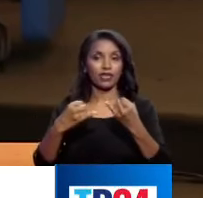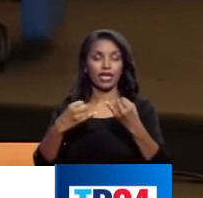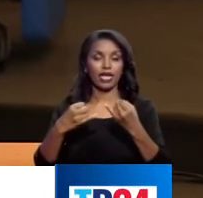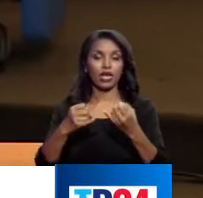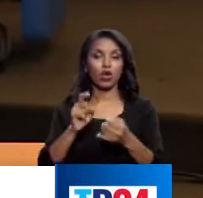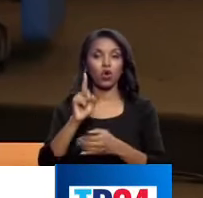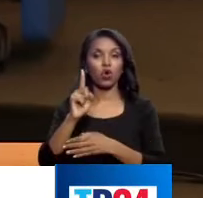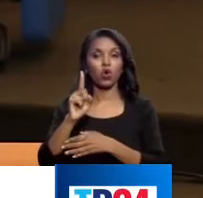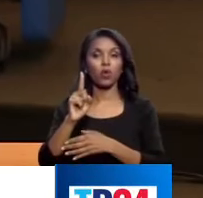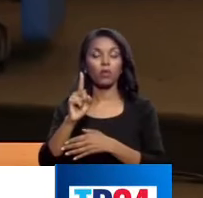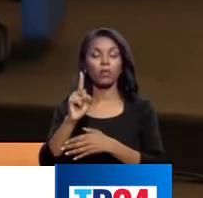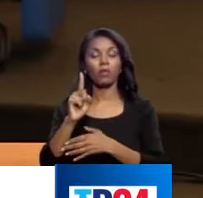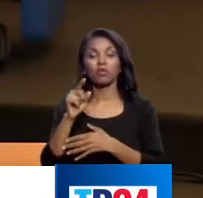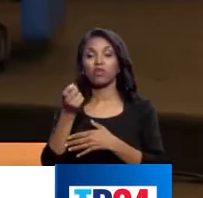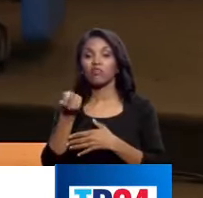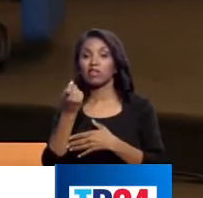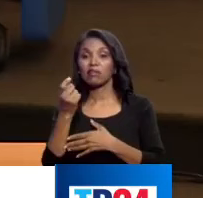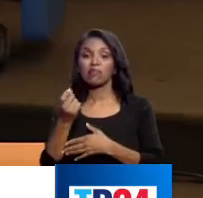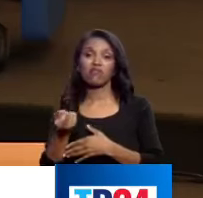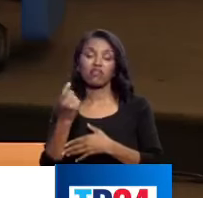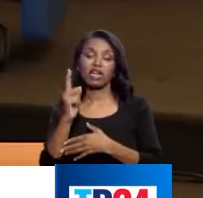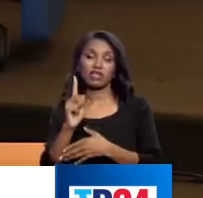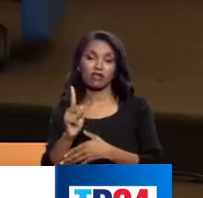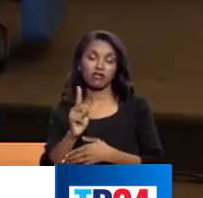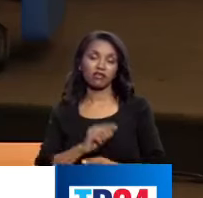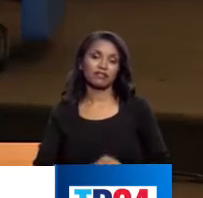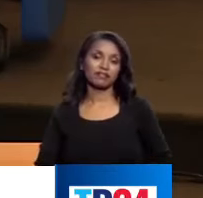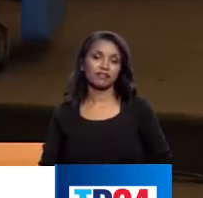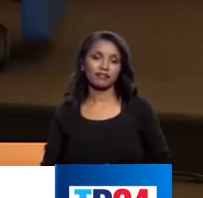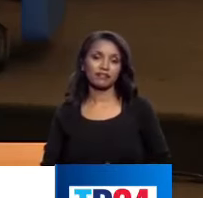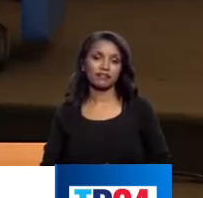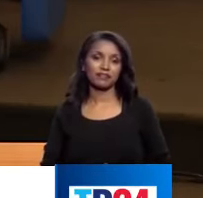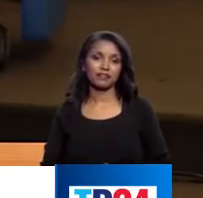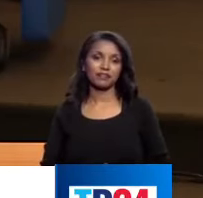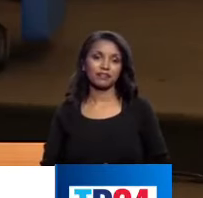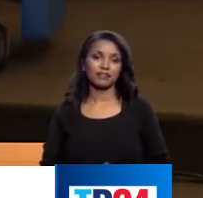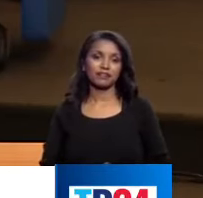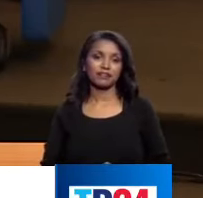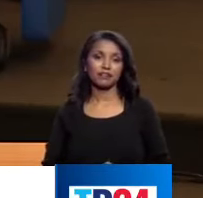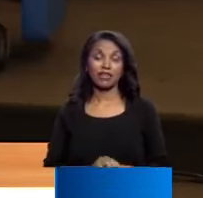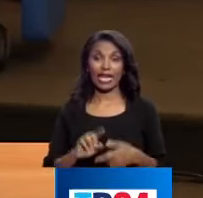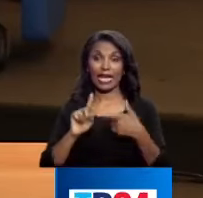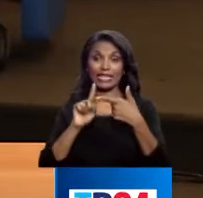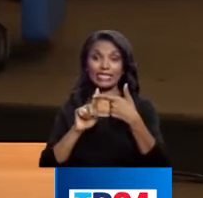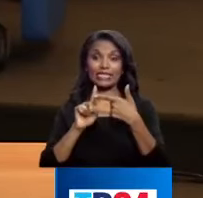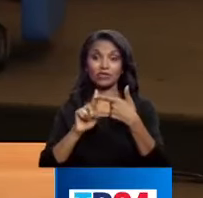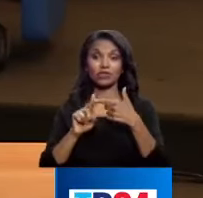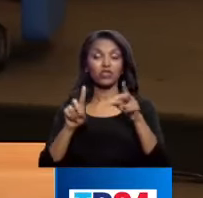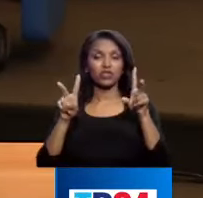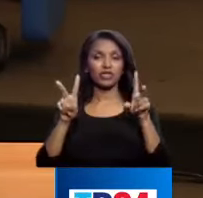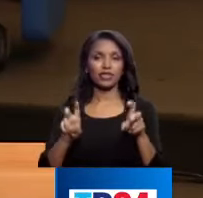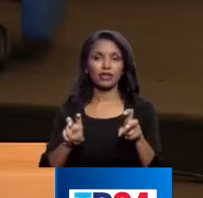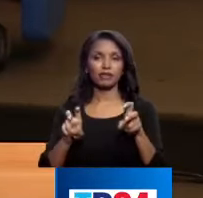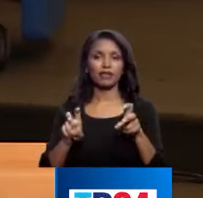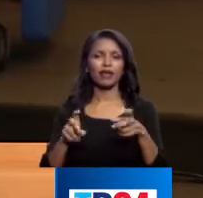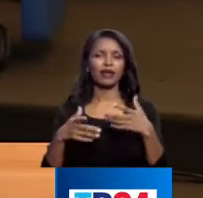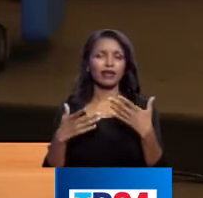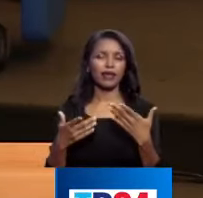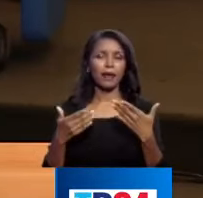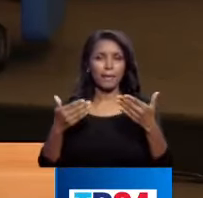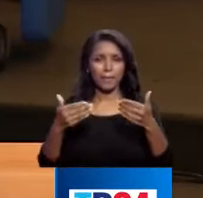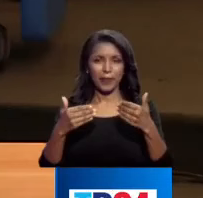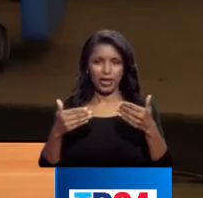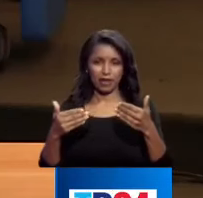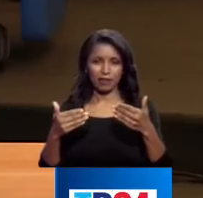un solo papel debido a la ausencia de uno de ellos. Este segundo eje temático se centra en el tema la construcción de